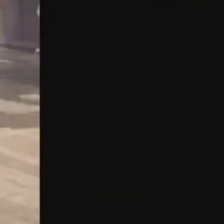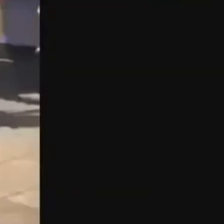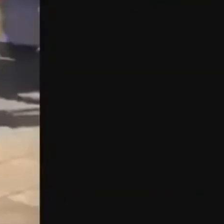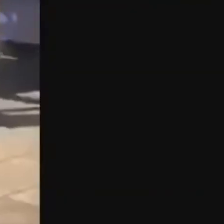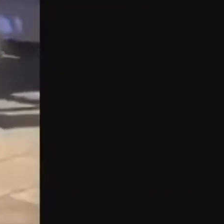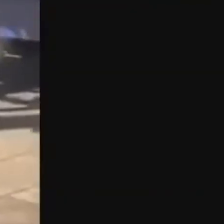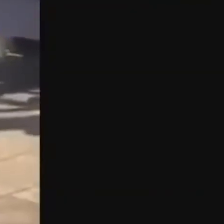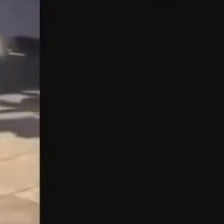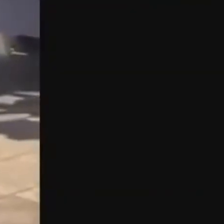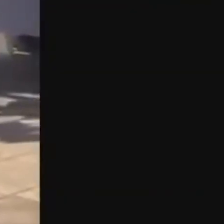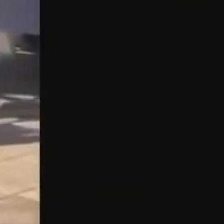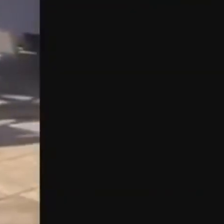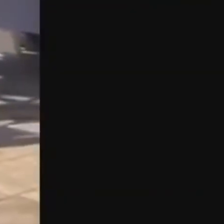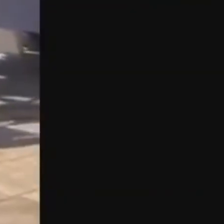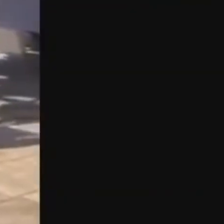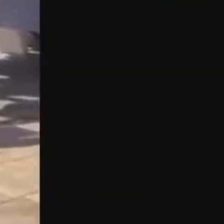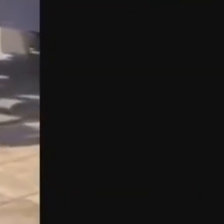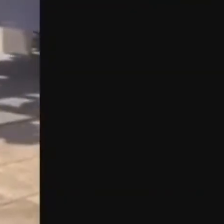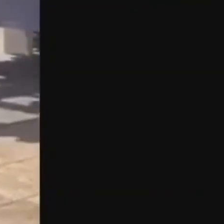Mire.